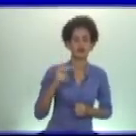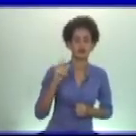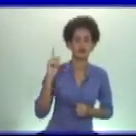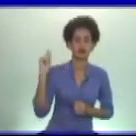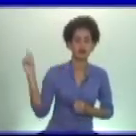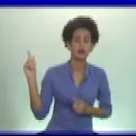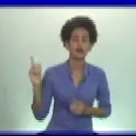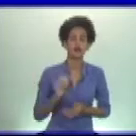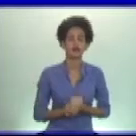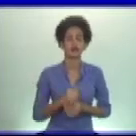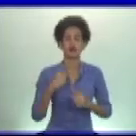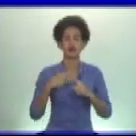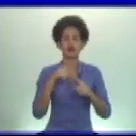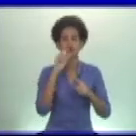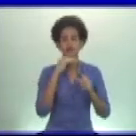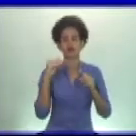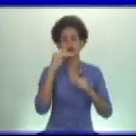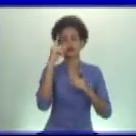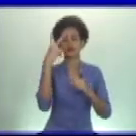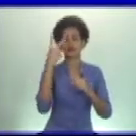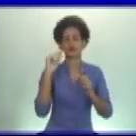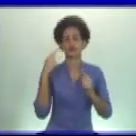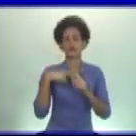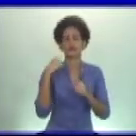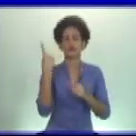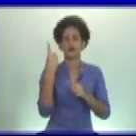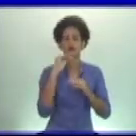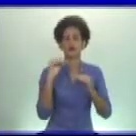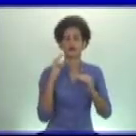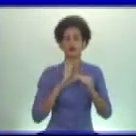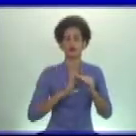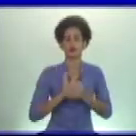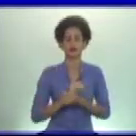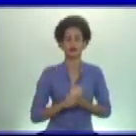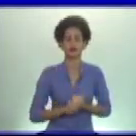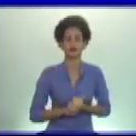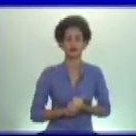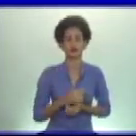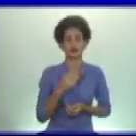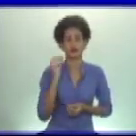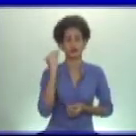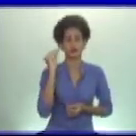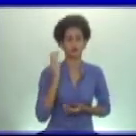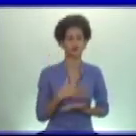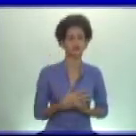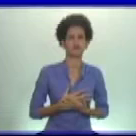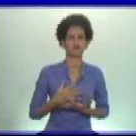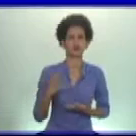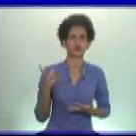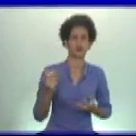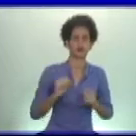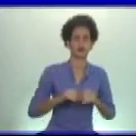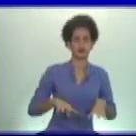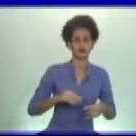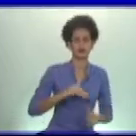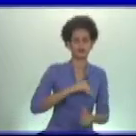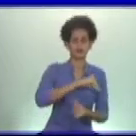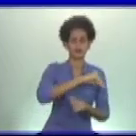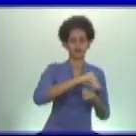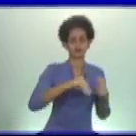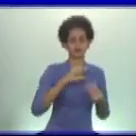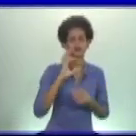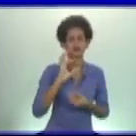Bueno, primero tenemos que pensar, estamos hablando igualmente de los números naturales. Podríamos sustituir por 0, por